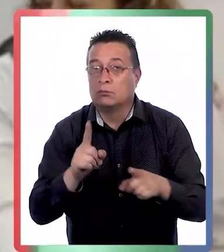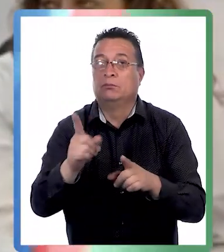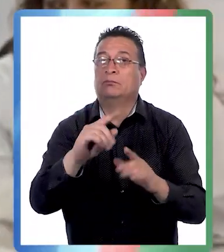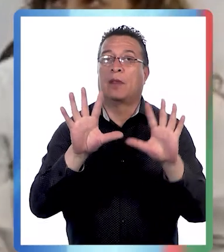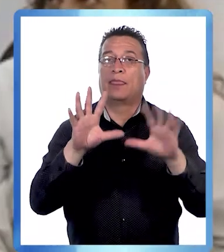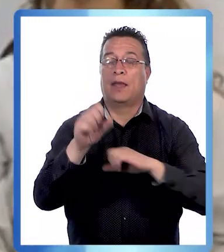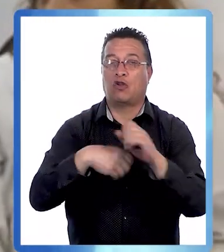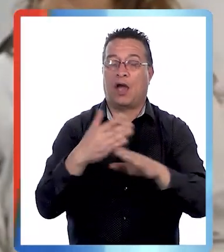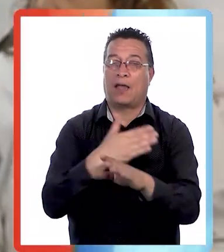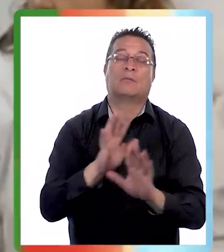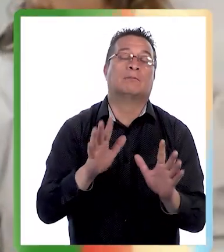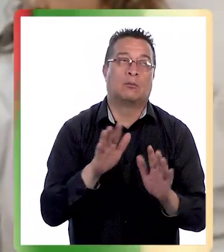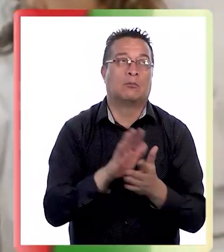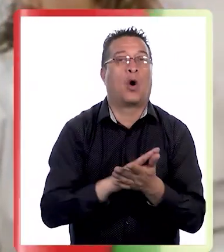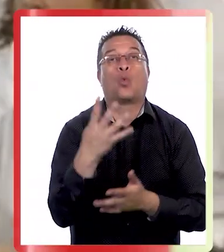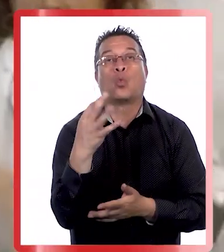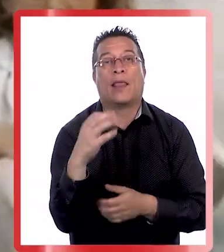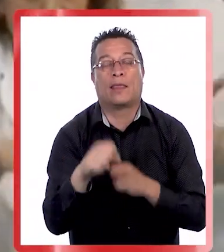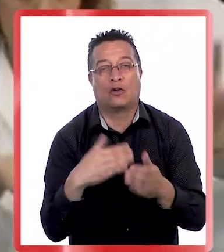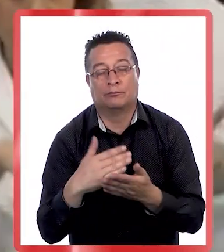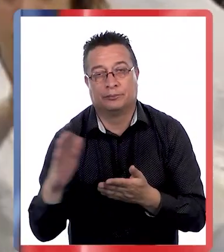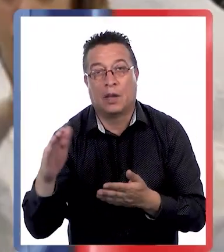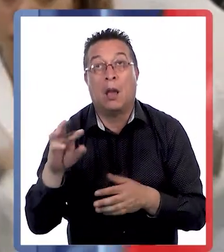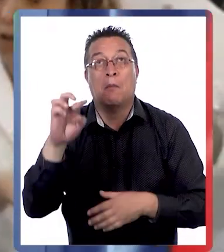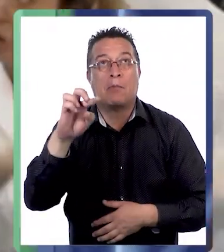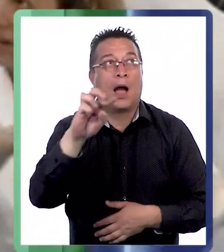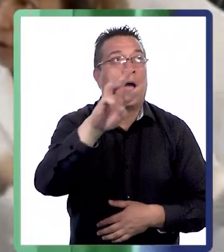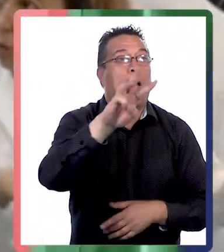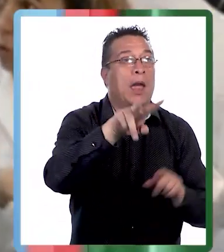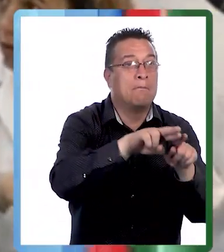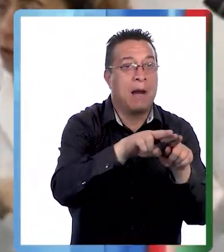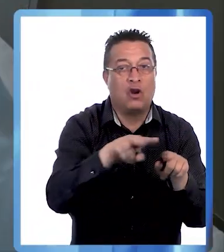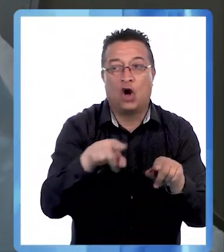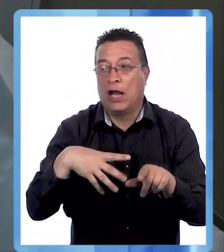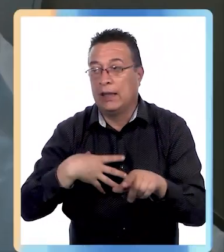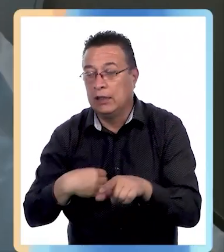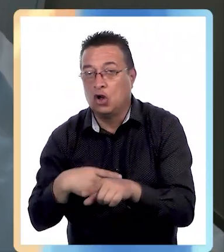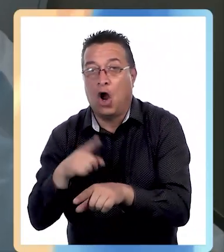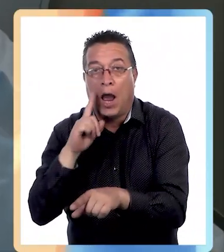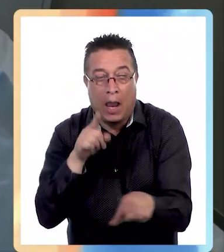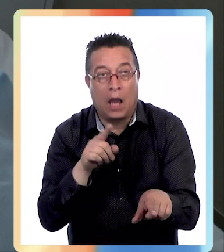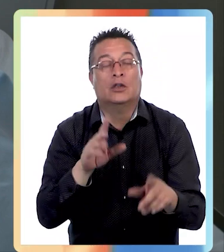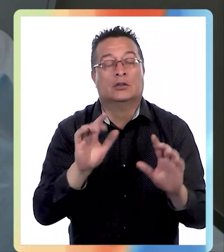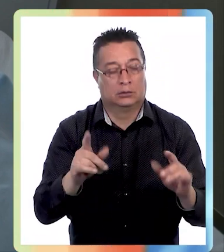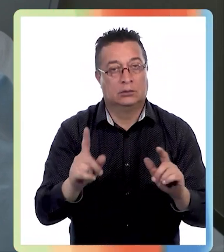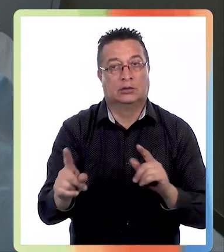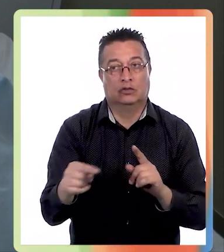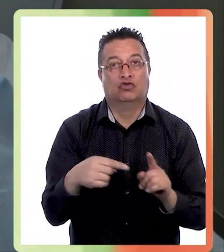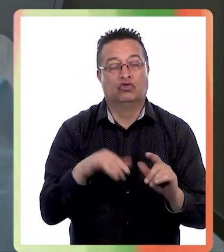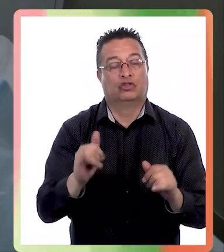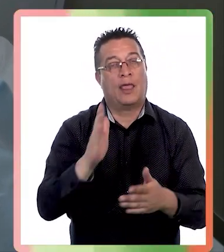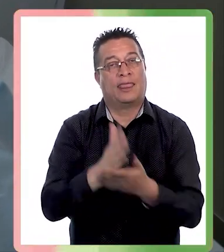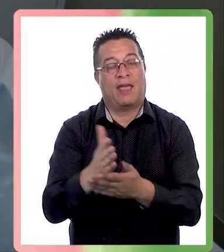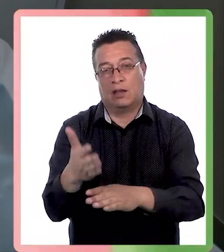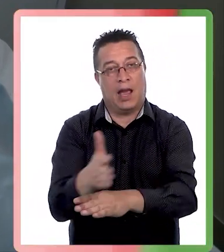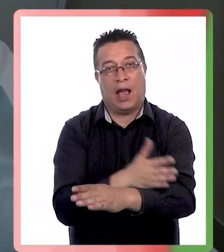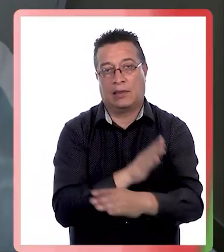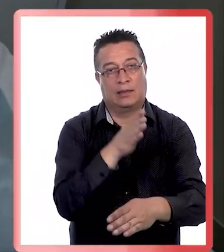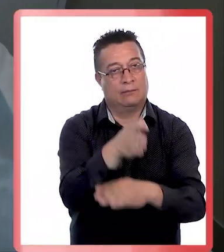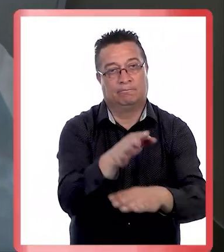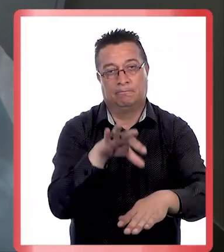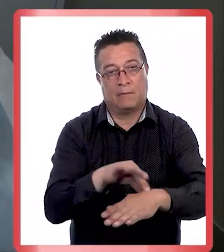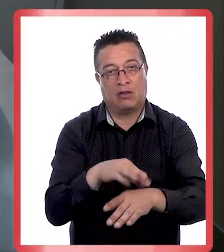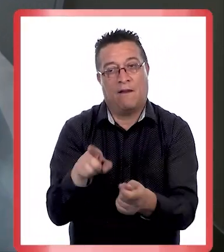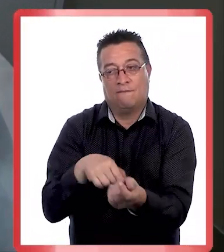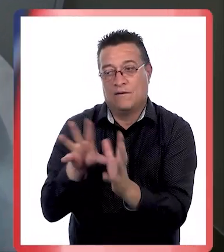yo hablo de eso es primer grado, es papá, hermano, hijo, de cercanía inmediata. Y en esos datos